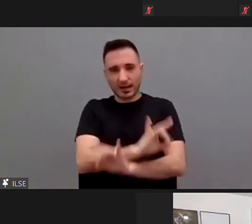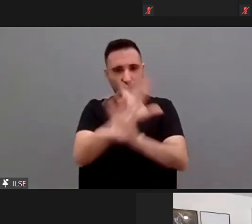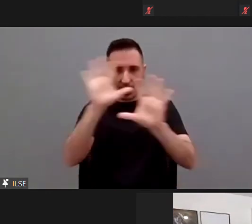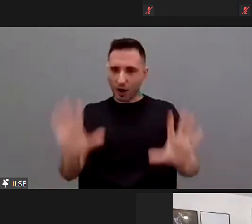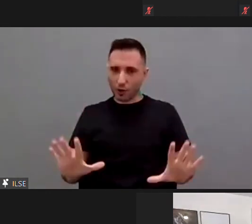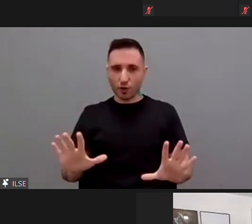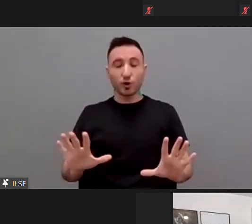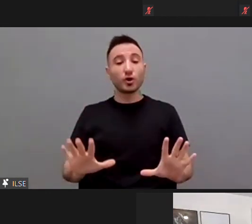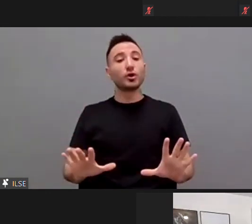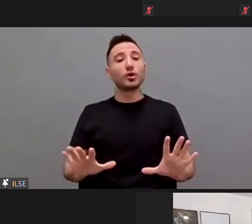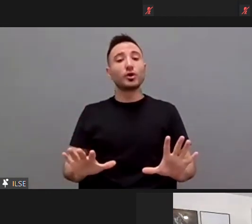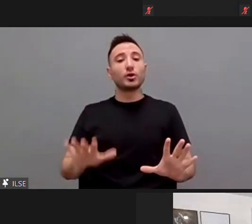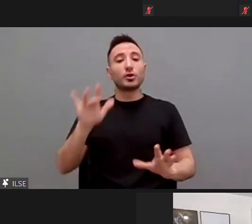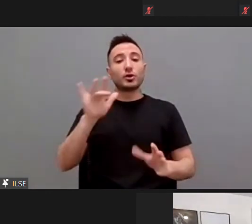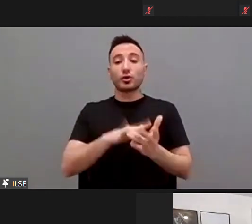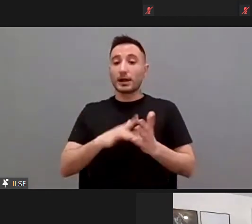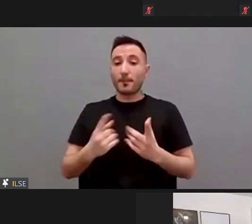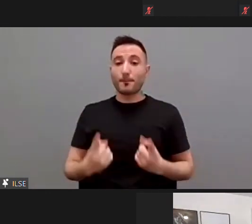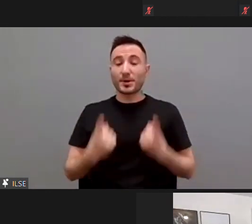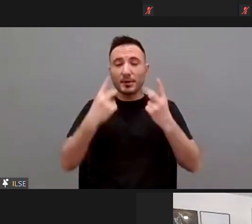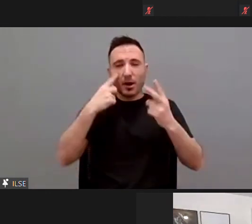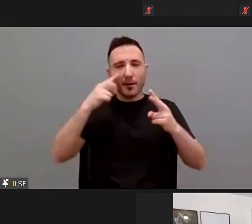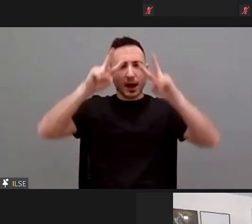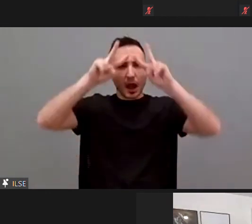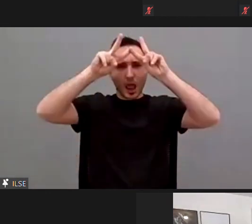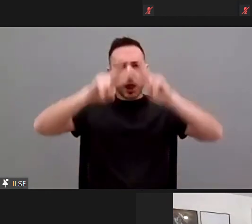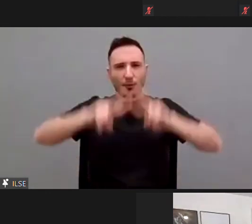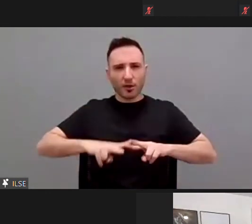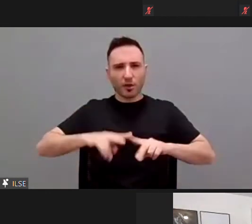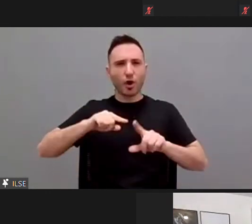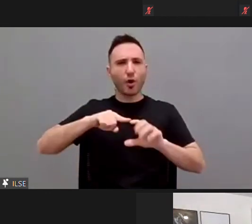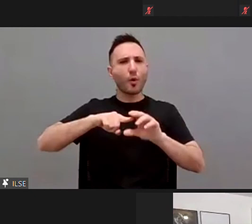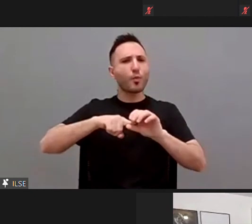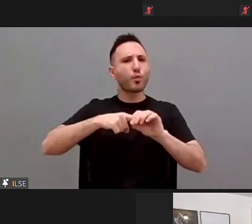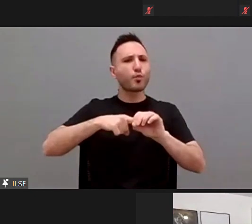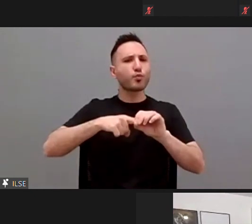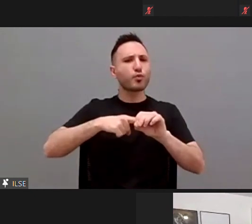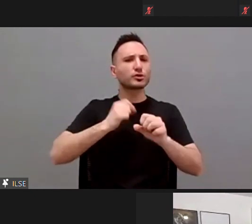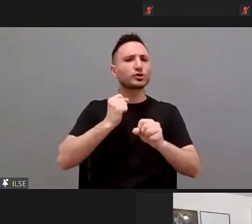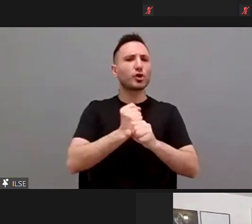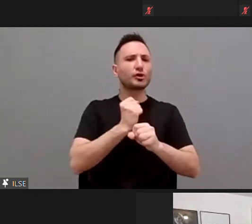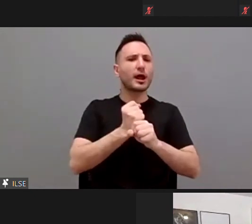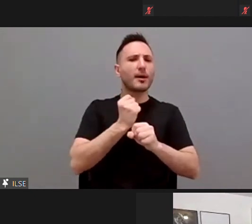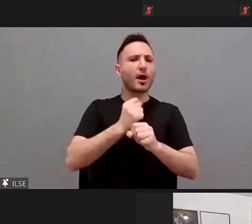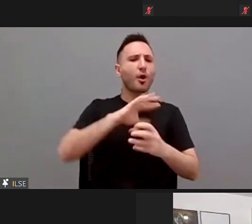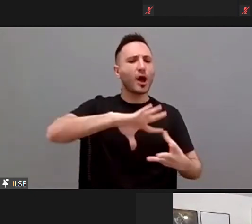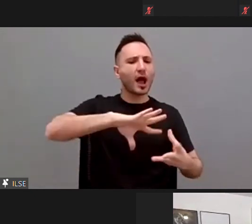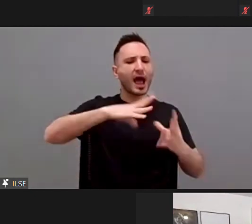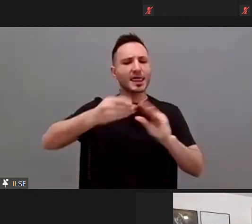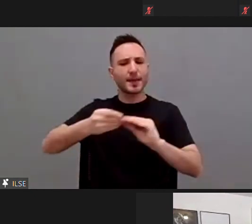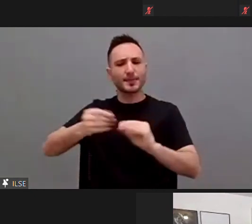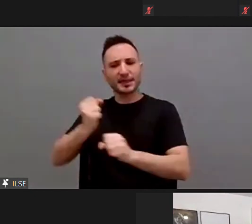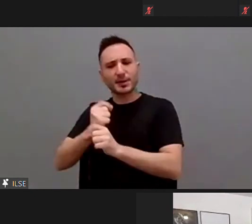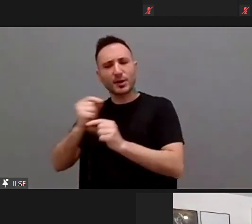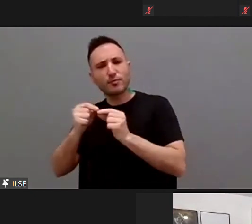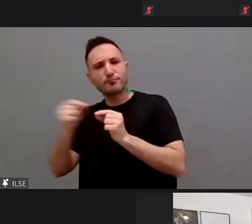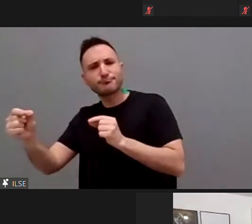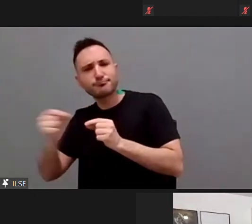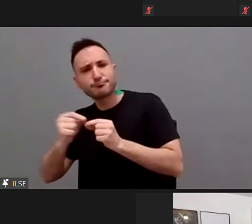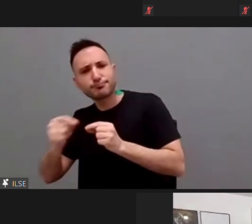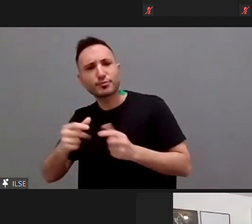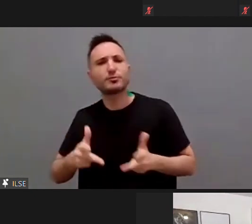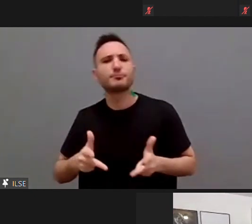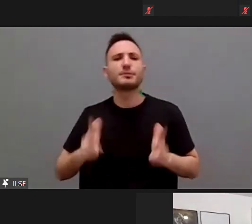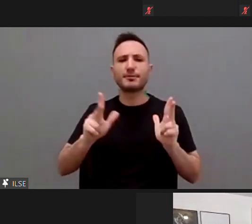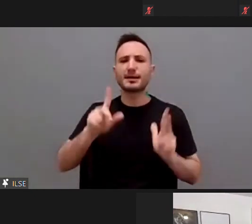que primero hacer una evaluación de si un puesto de trabajo es susceptible de teletrabajarse, ¿vale? Y si es susceptible de teletrabajar